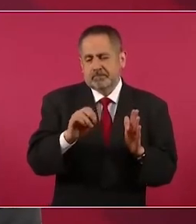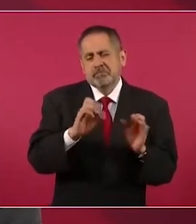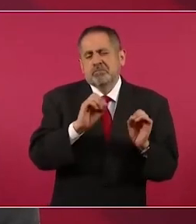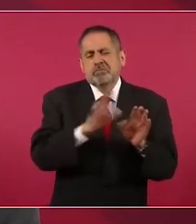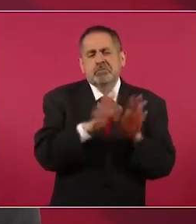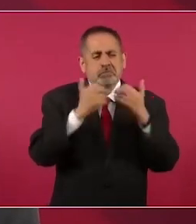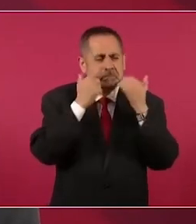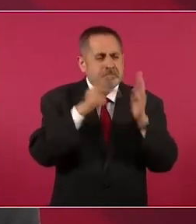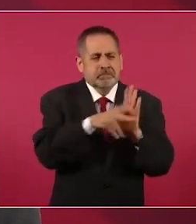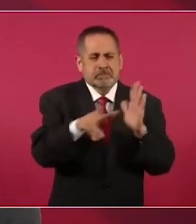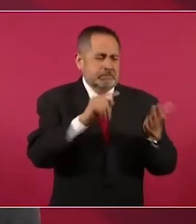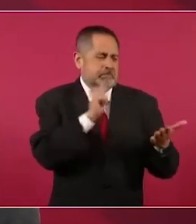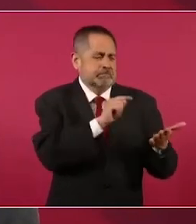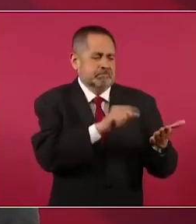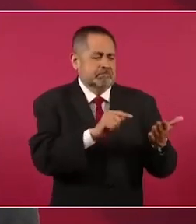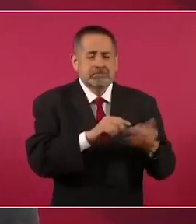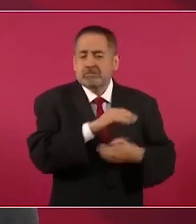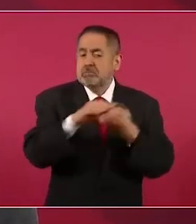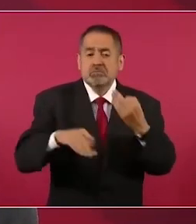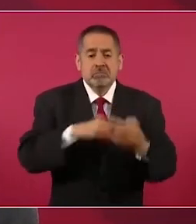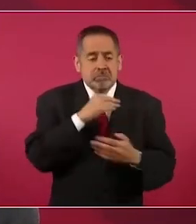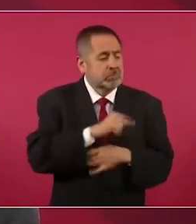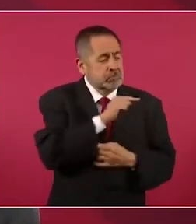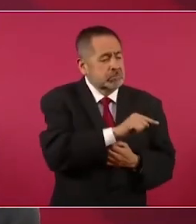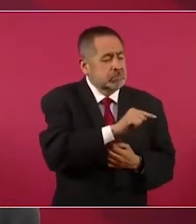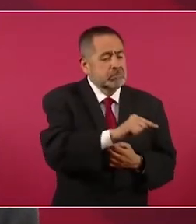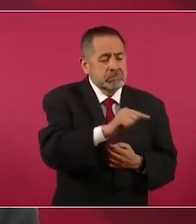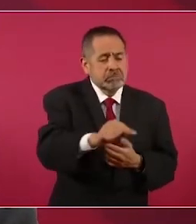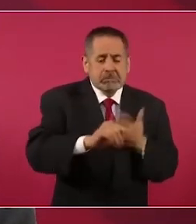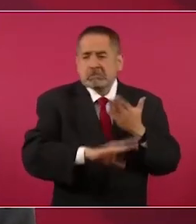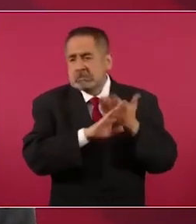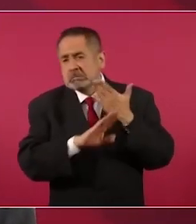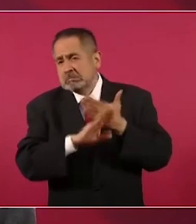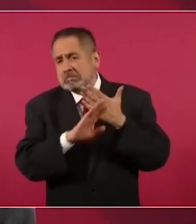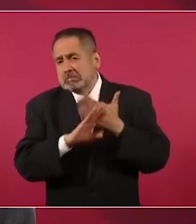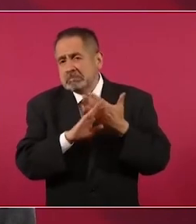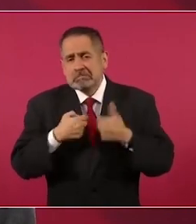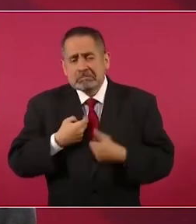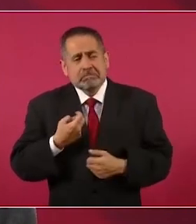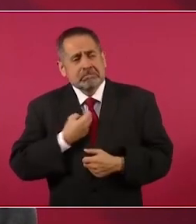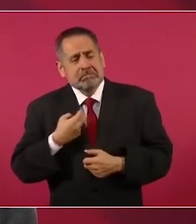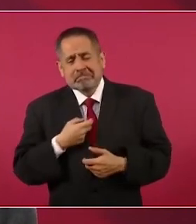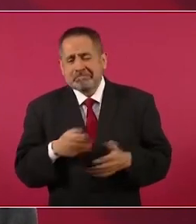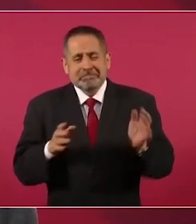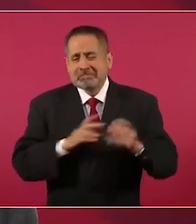periódicos, todos en contra